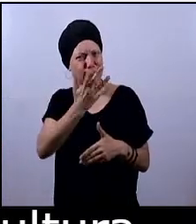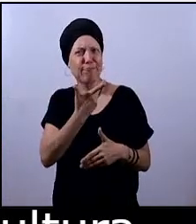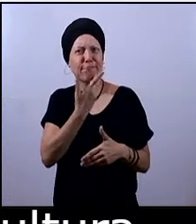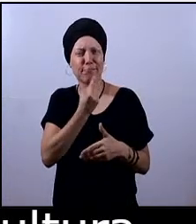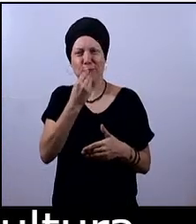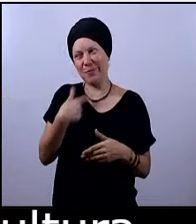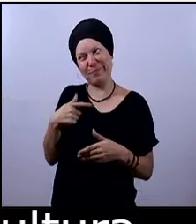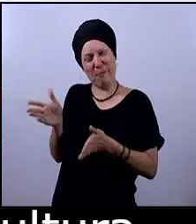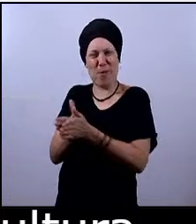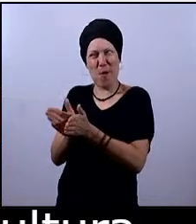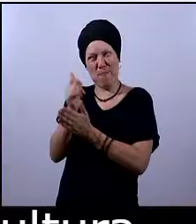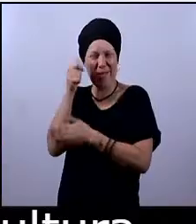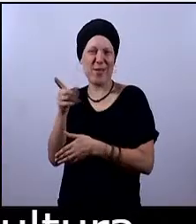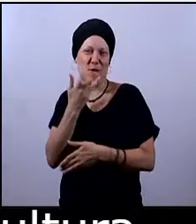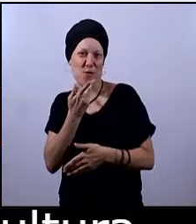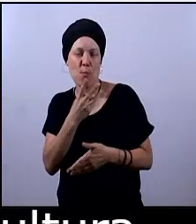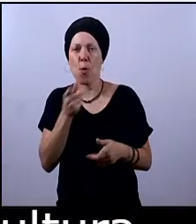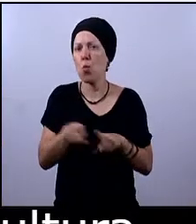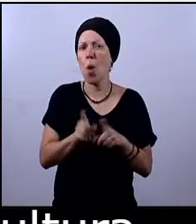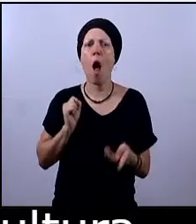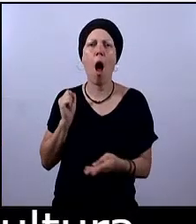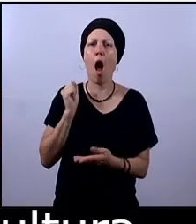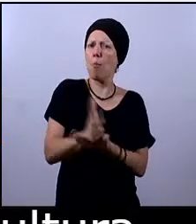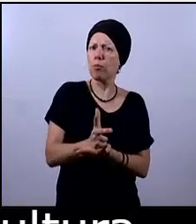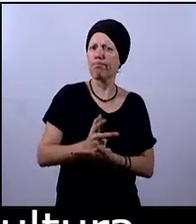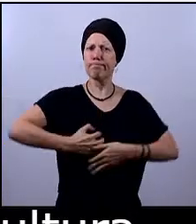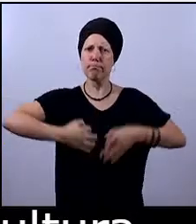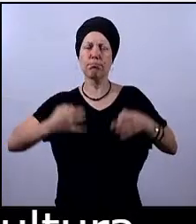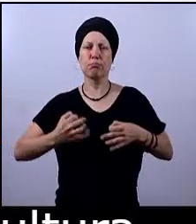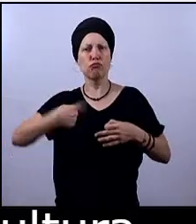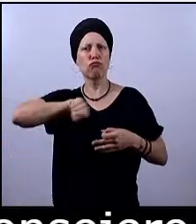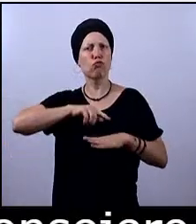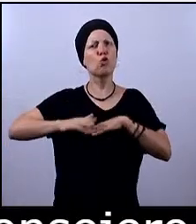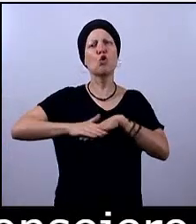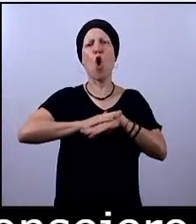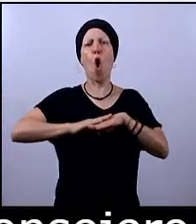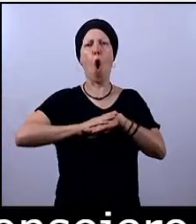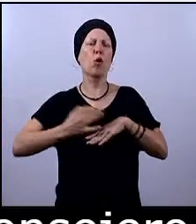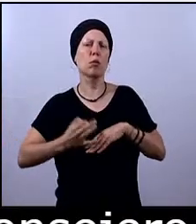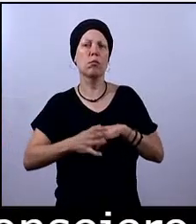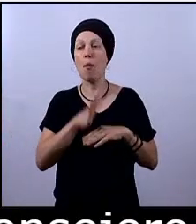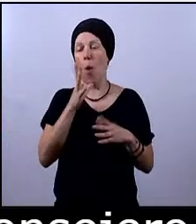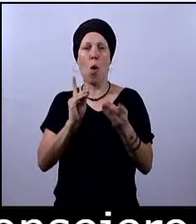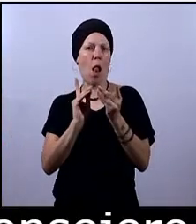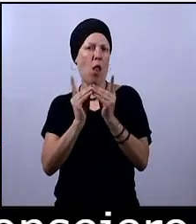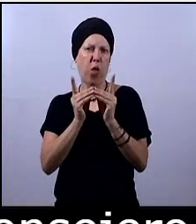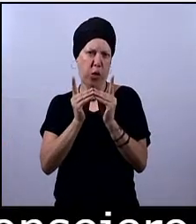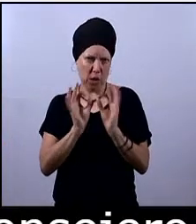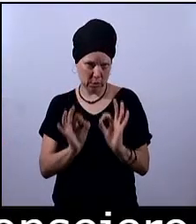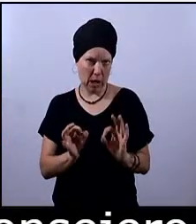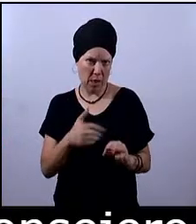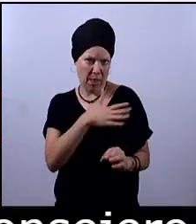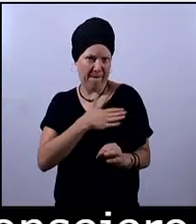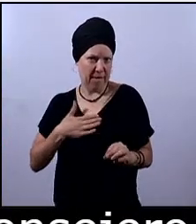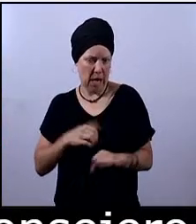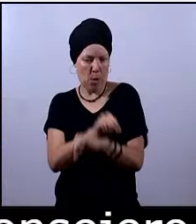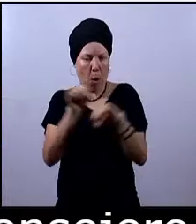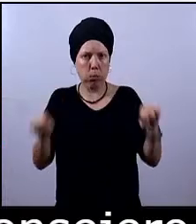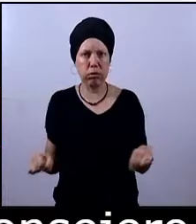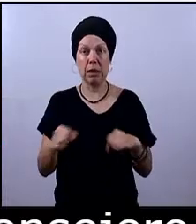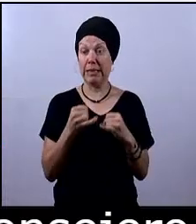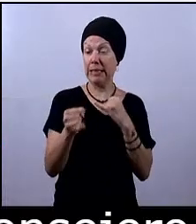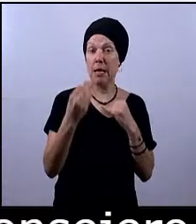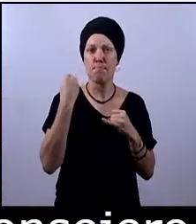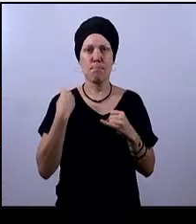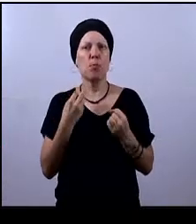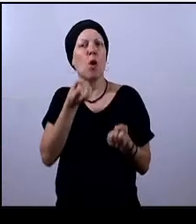el consejero, por una apuesta decidida de nuestro Gobierno por la digitalización. En esta línea